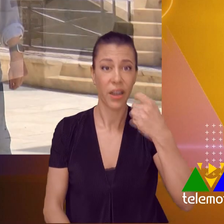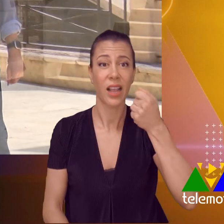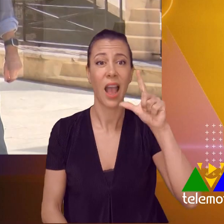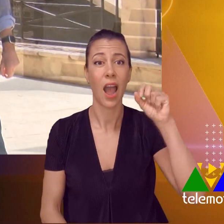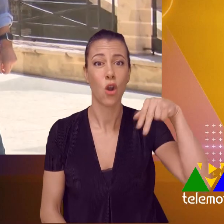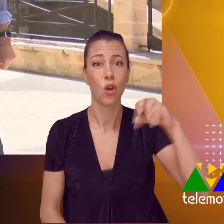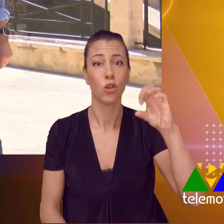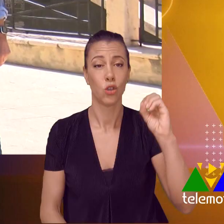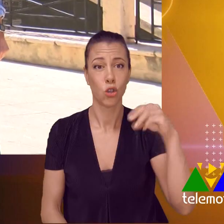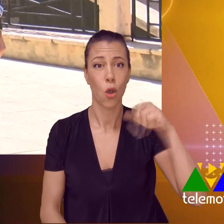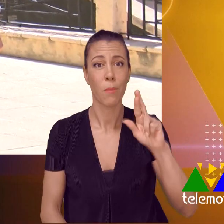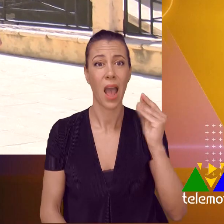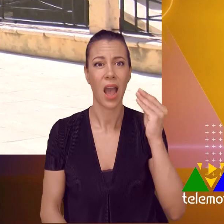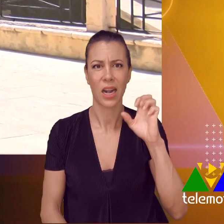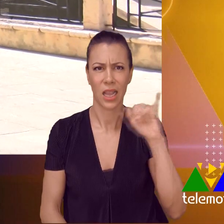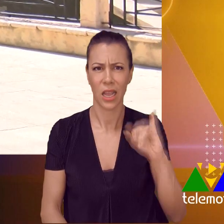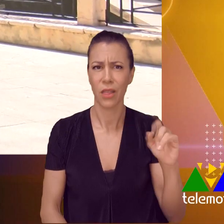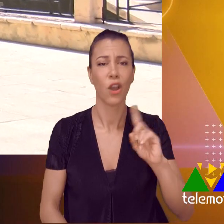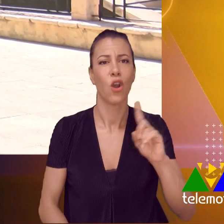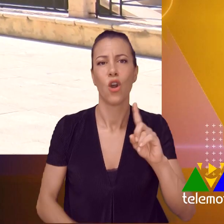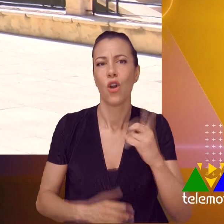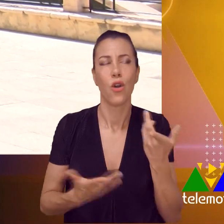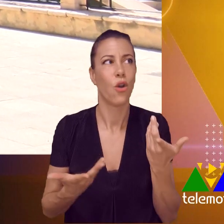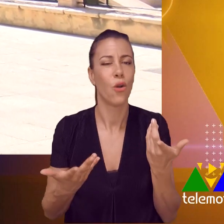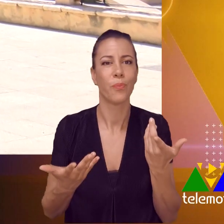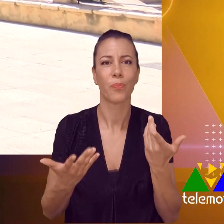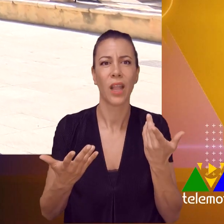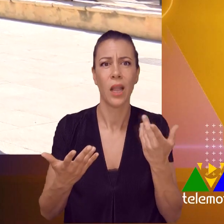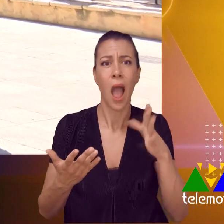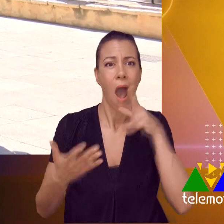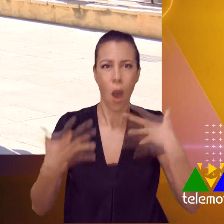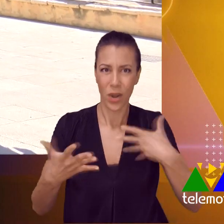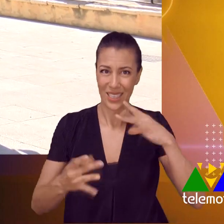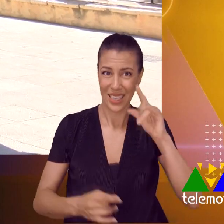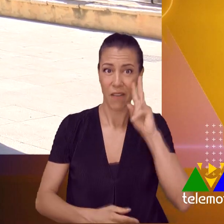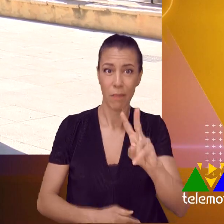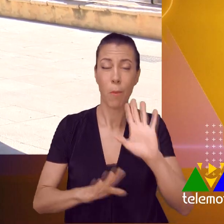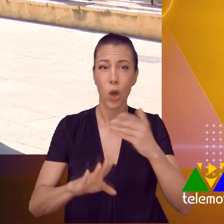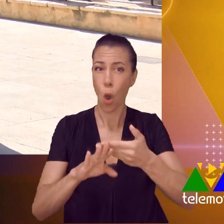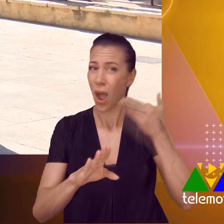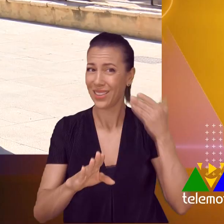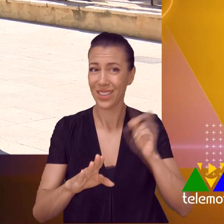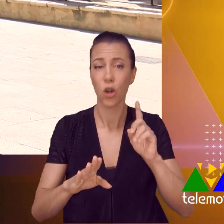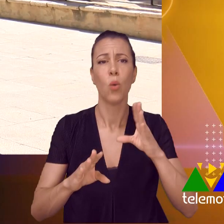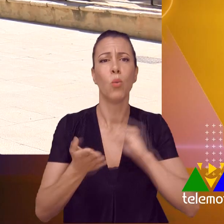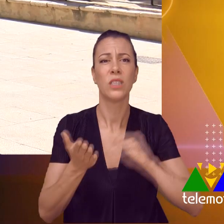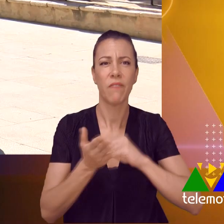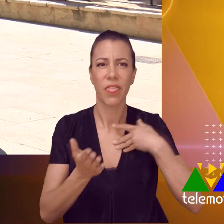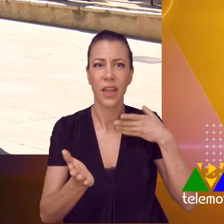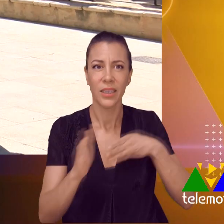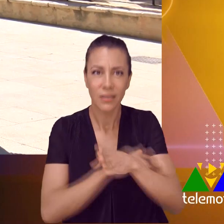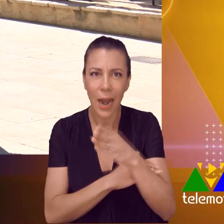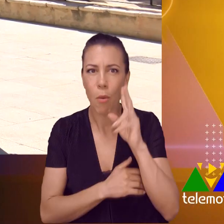Alonso Márquez no contaba lógicamente con esta nave de crucero, que aquí sí la divisamos perfectamente, hoy ¿no? Sí. Muchas veces por dentro pues como que nos perdemos, pero aquí